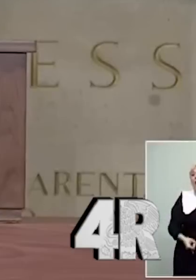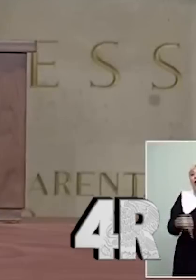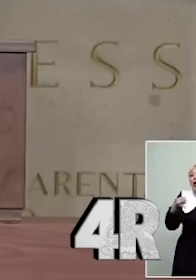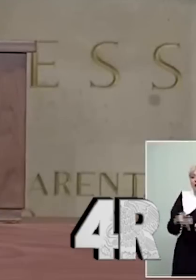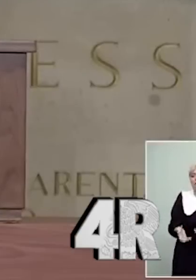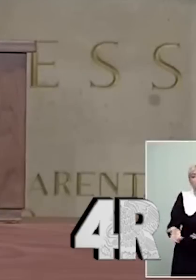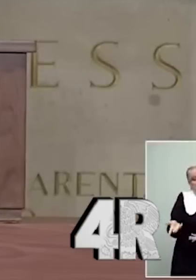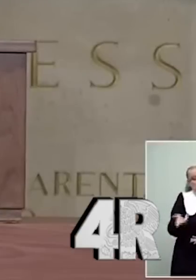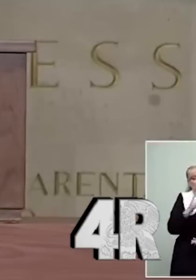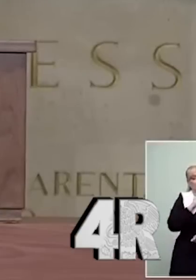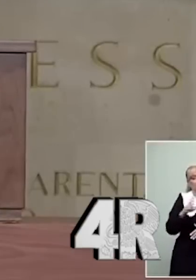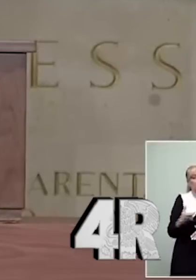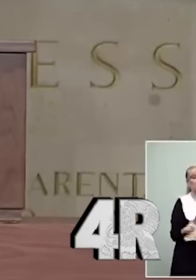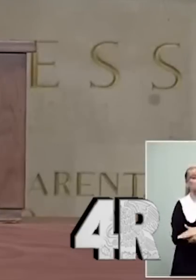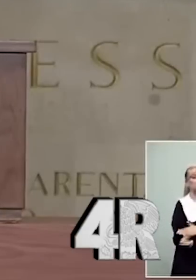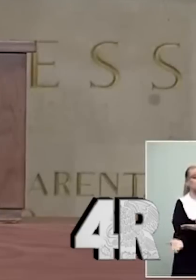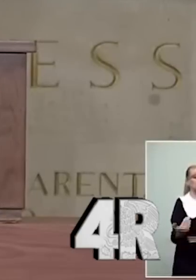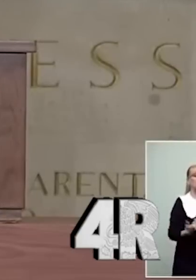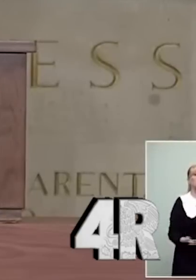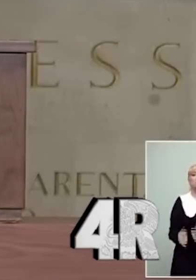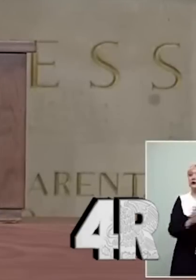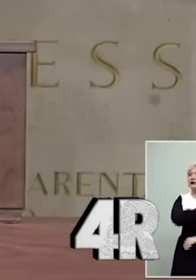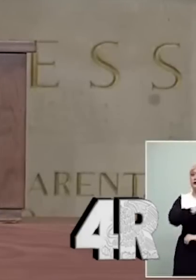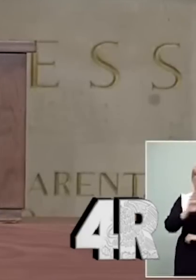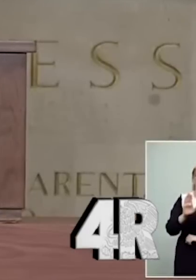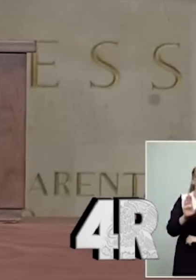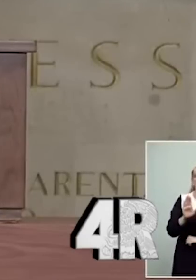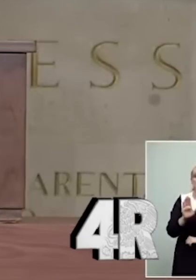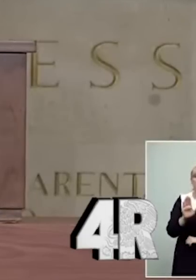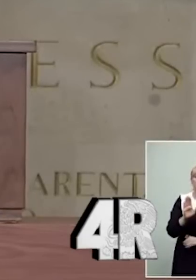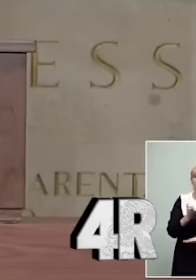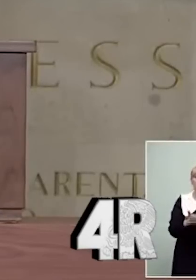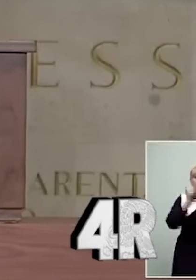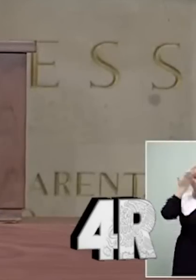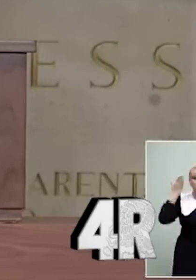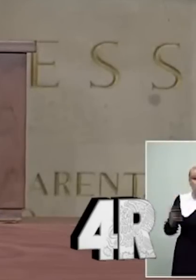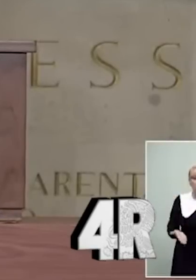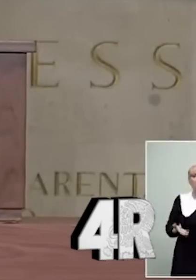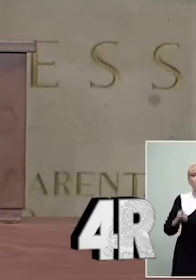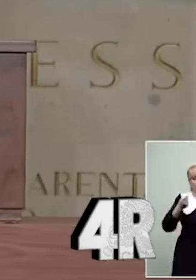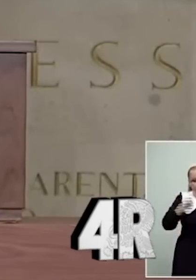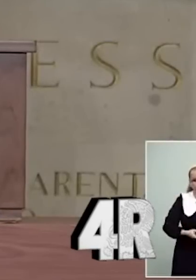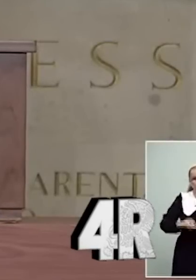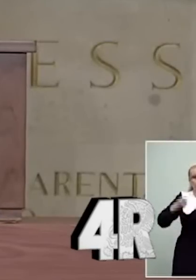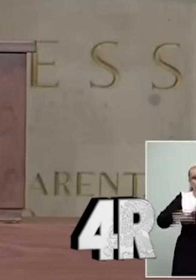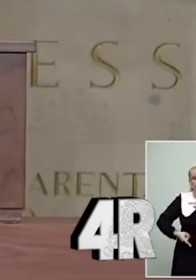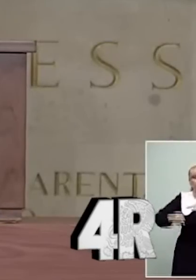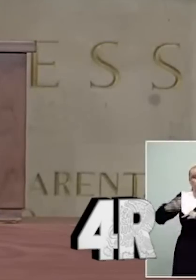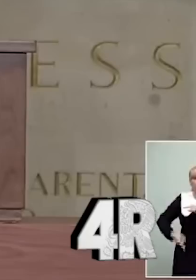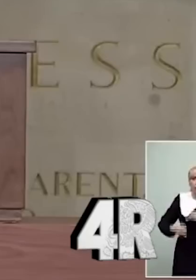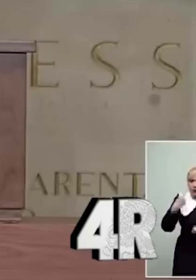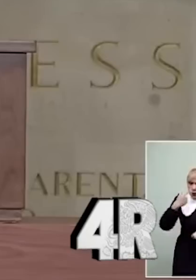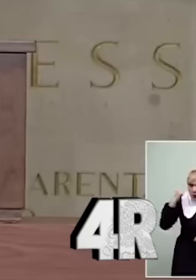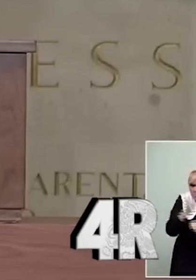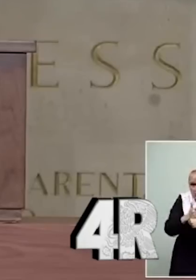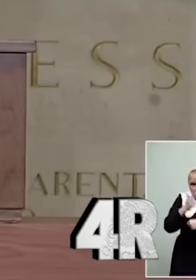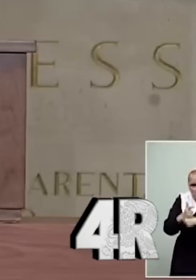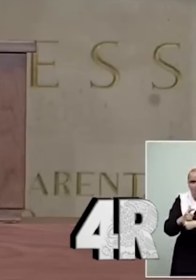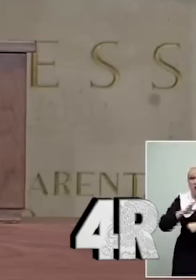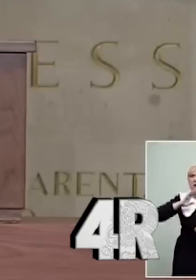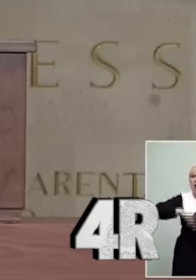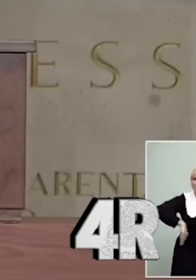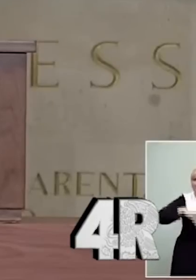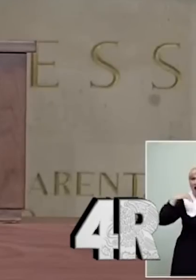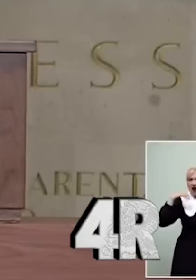El Poder Judicial arremete contra el INE y le ordena realizar la revocación de mandato. Además, da el visto